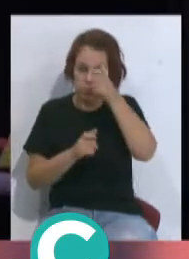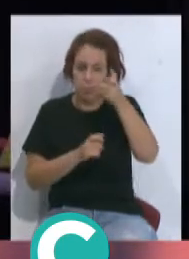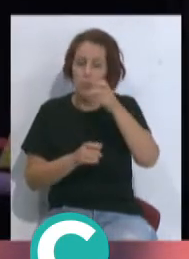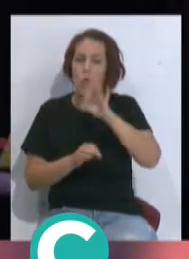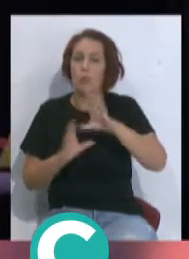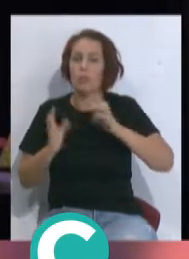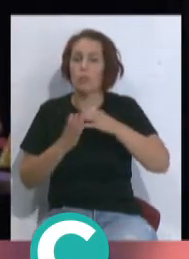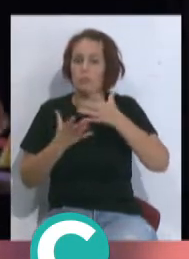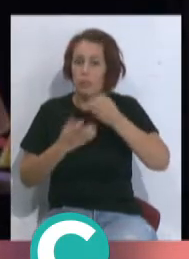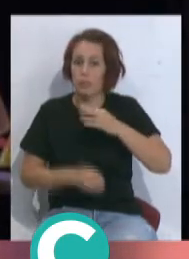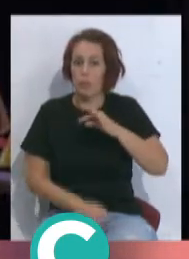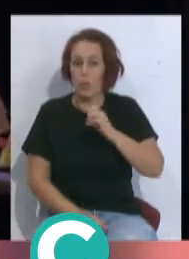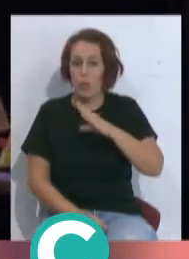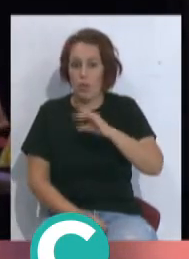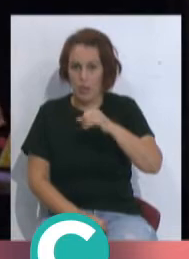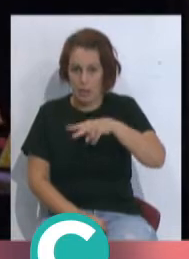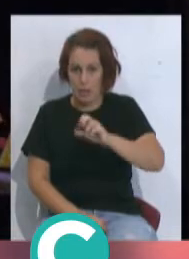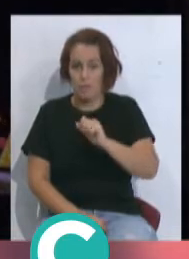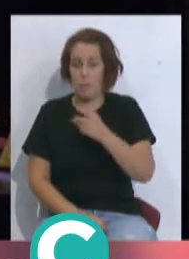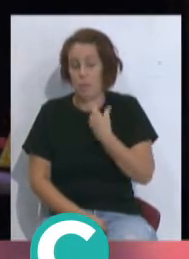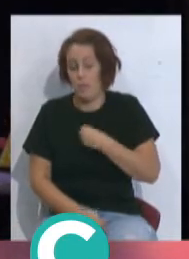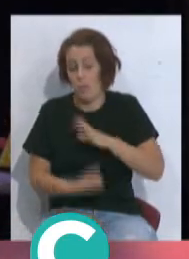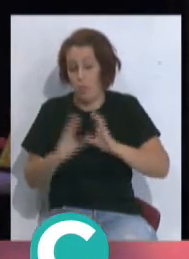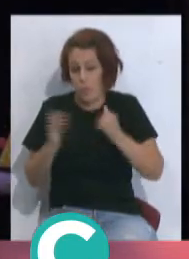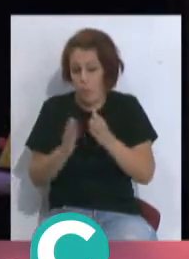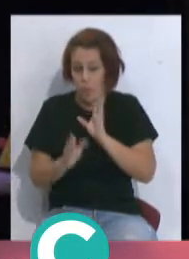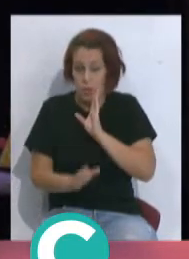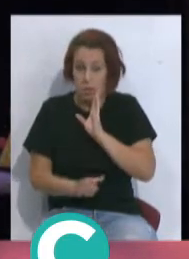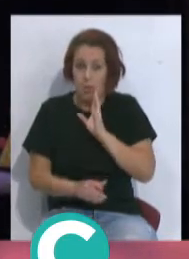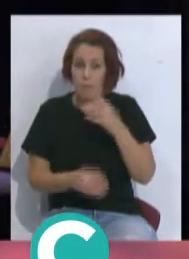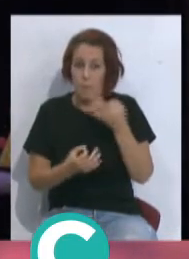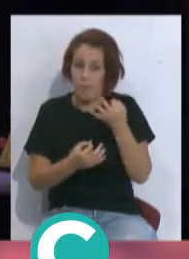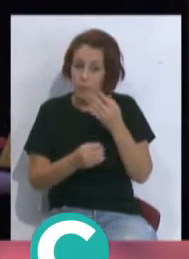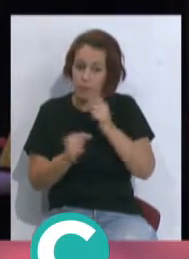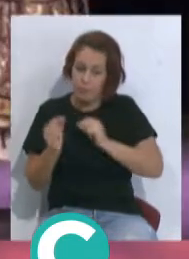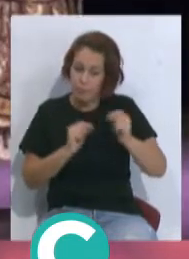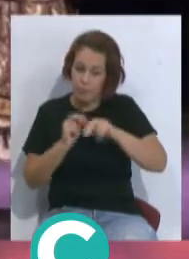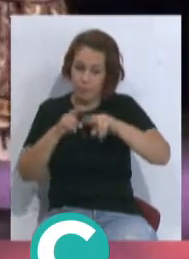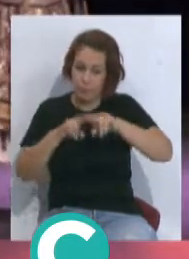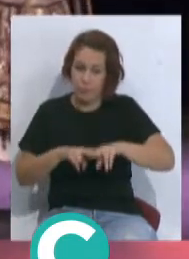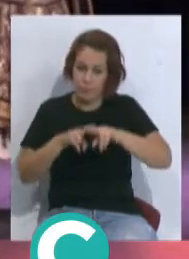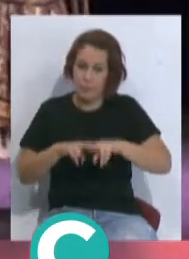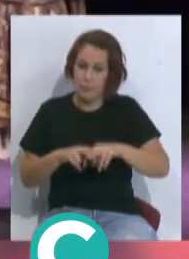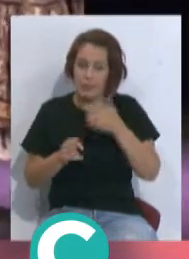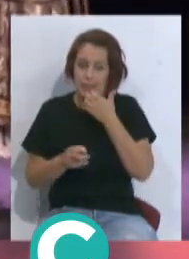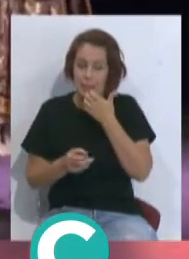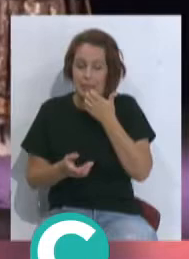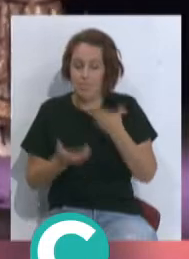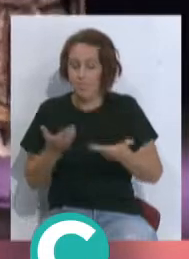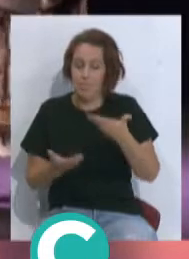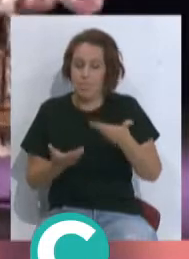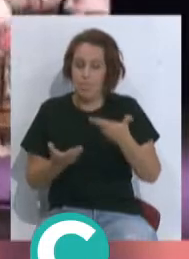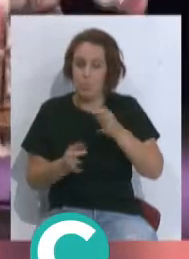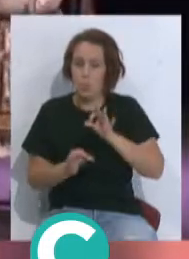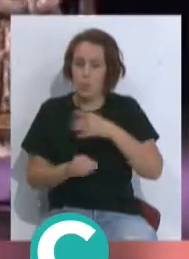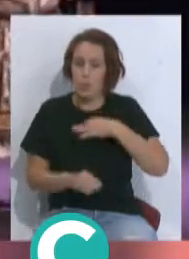de Tocina, estamos hablando de esas agrupaciones, ¿no? Que tienen que debatir, analizar si les compensa, claro. si